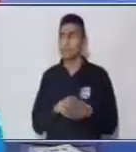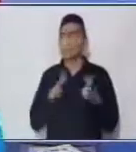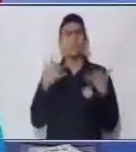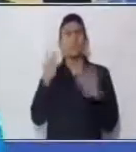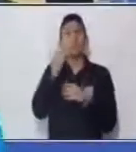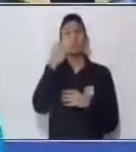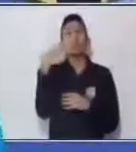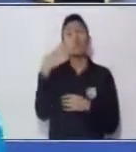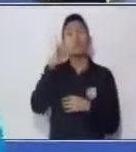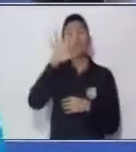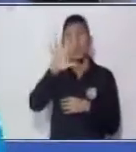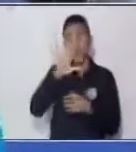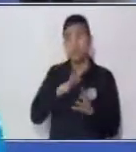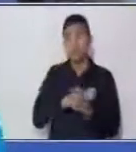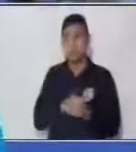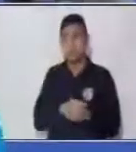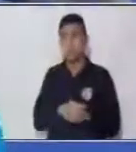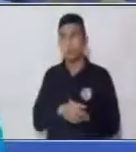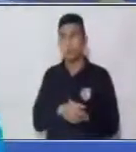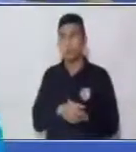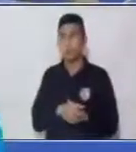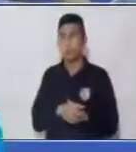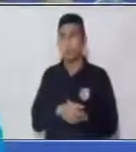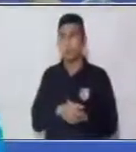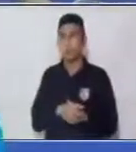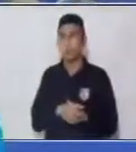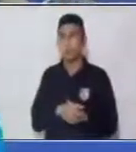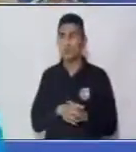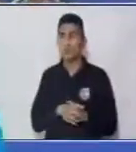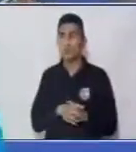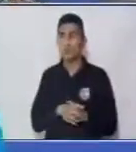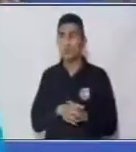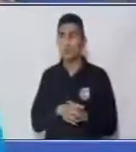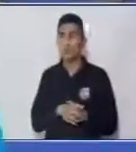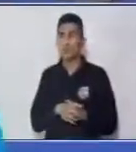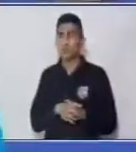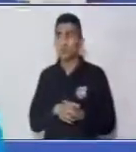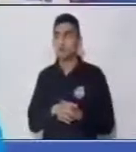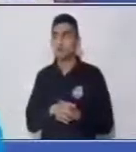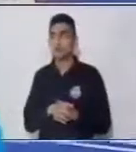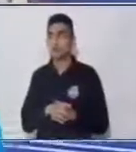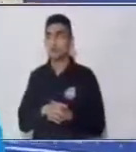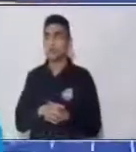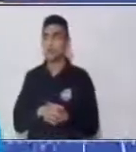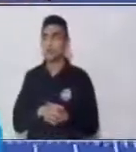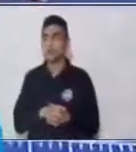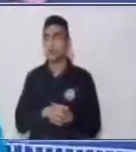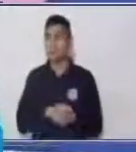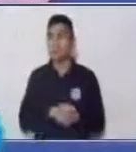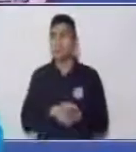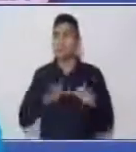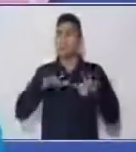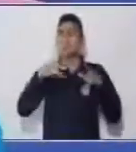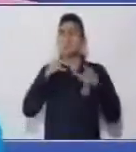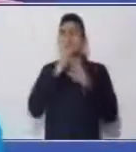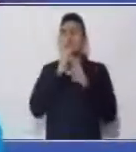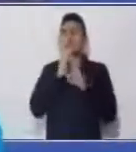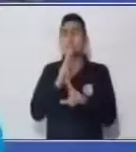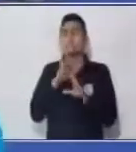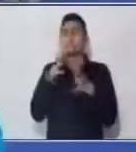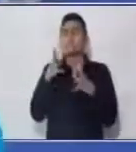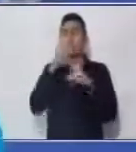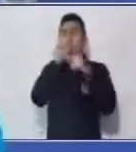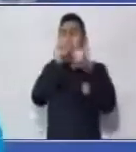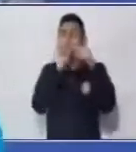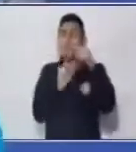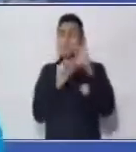5, 1, 2, 3, 4, 5. Dice el resultado de la